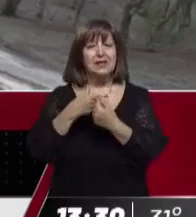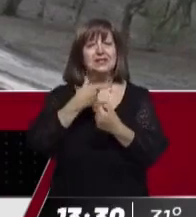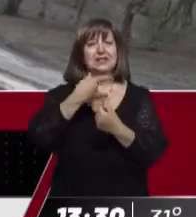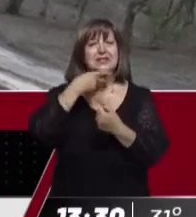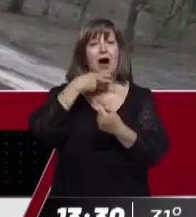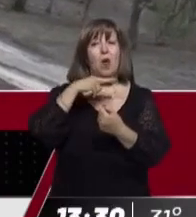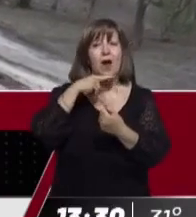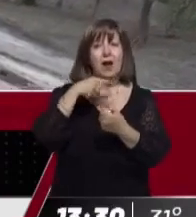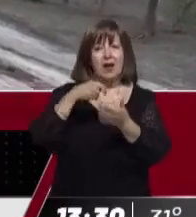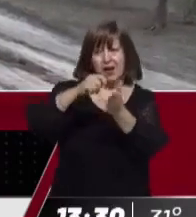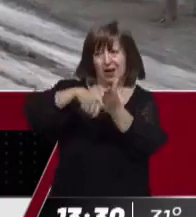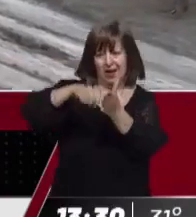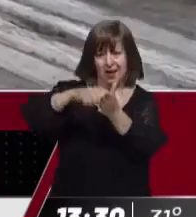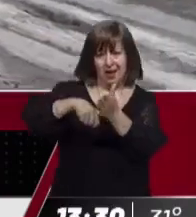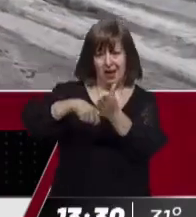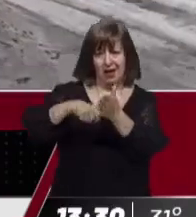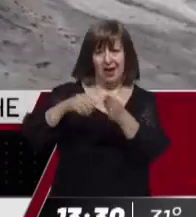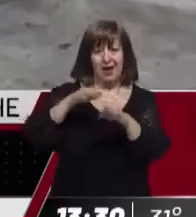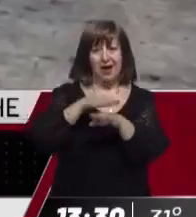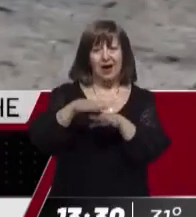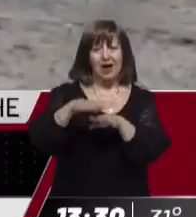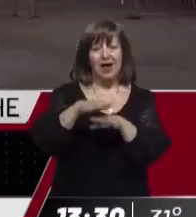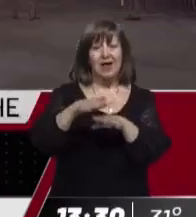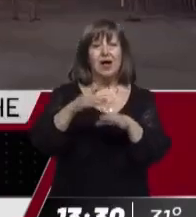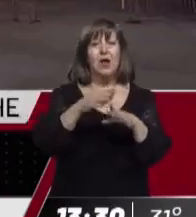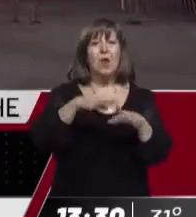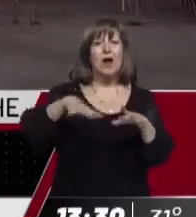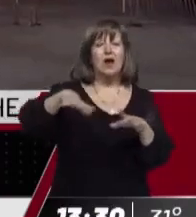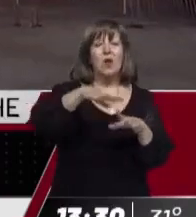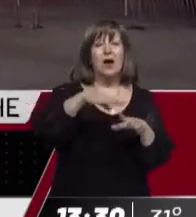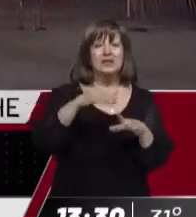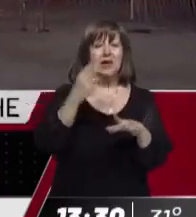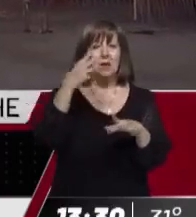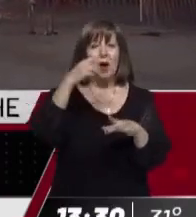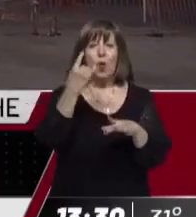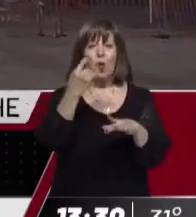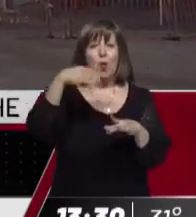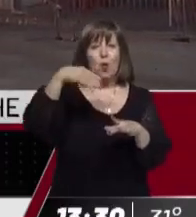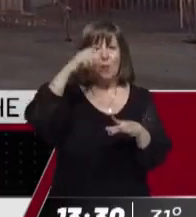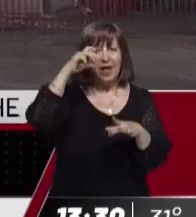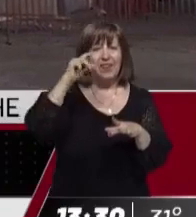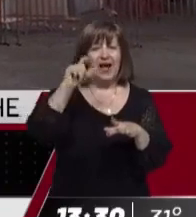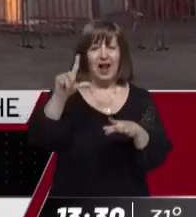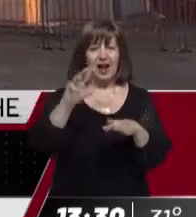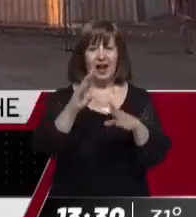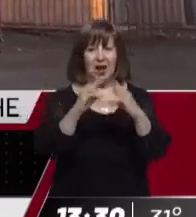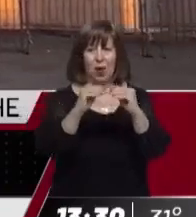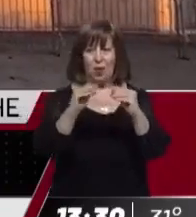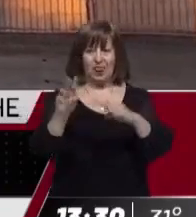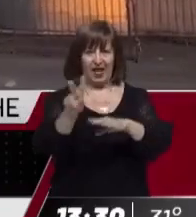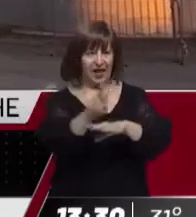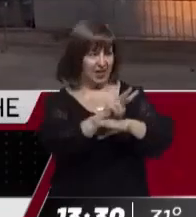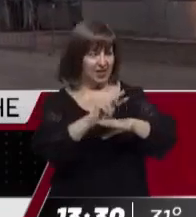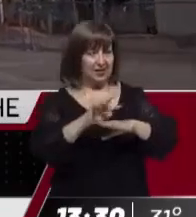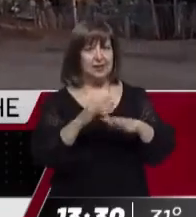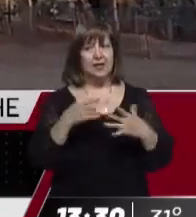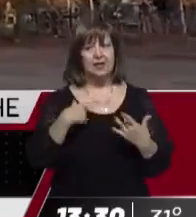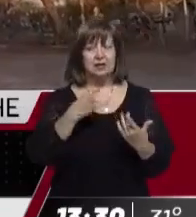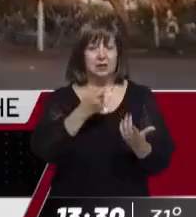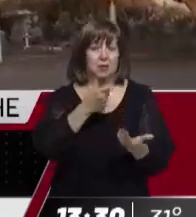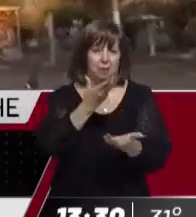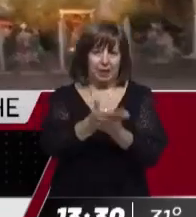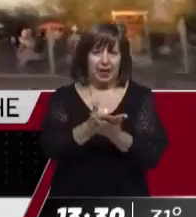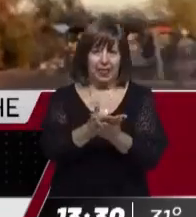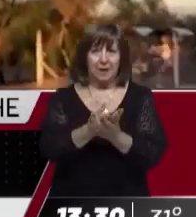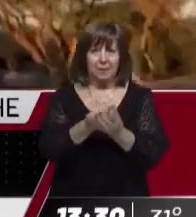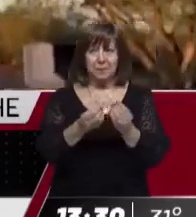Juan, sitio Ramsar, de Claro, humedales. es un humedal que debería ser protegido en el país. Ahora vos dijiste que nos sigan mandando.